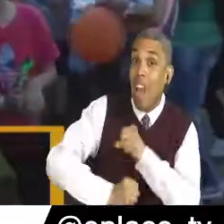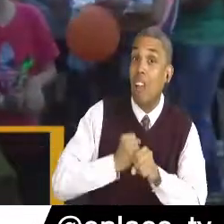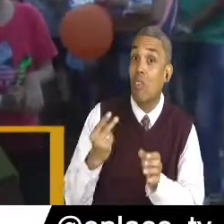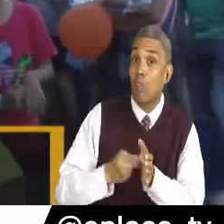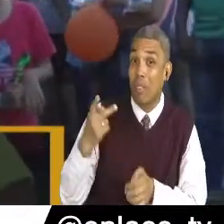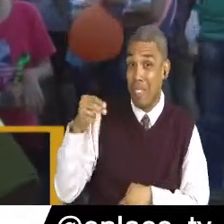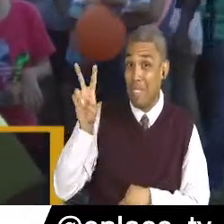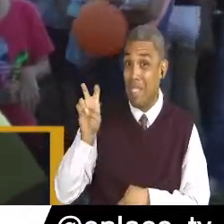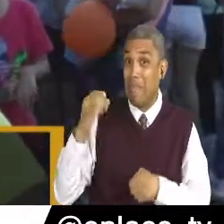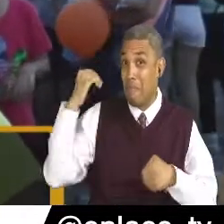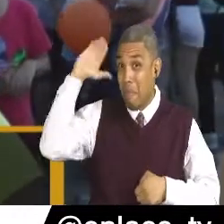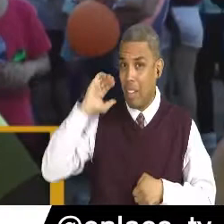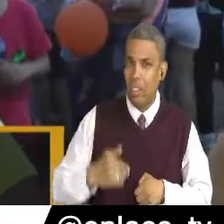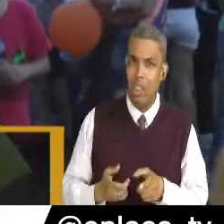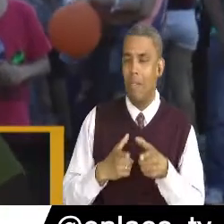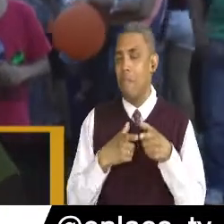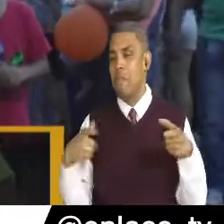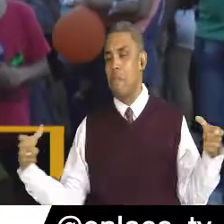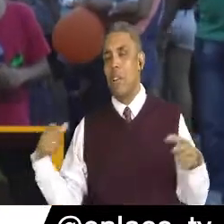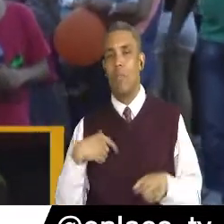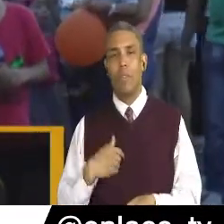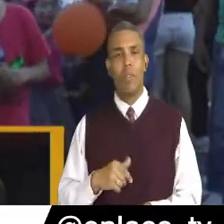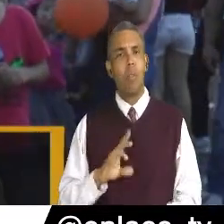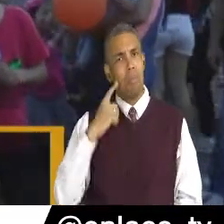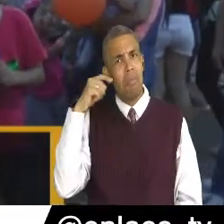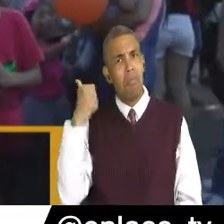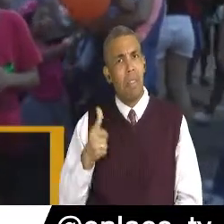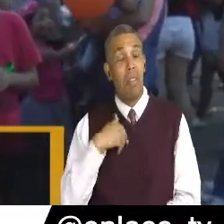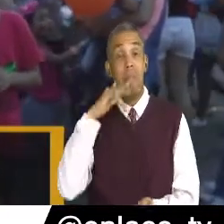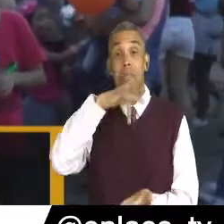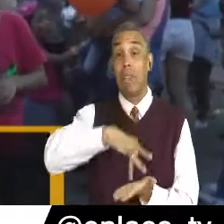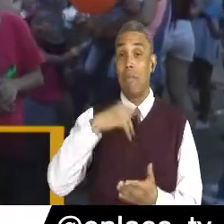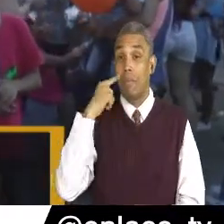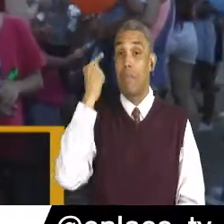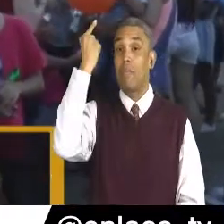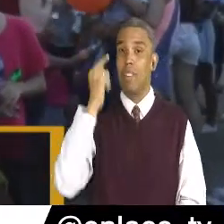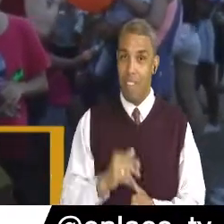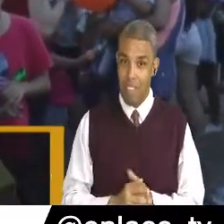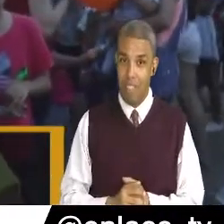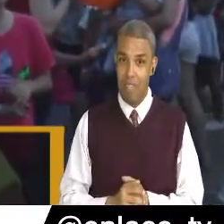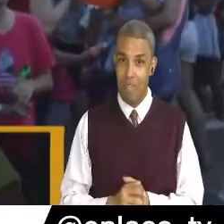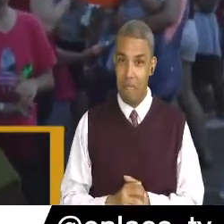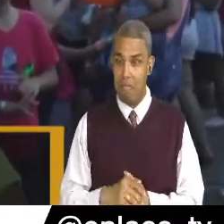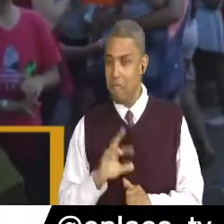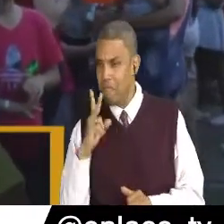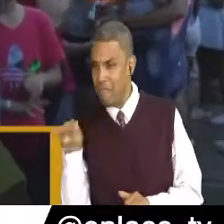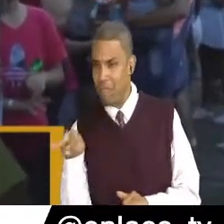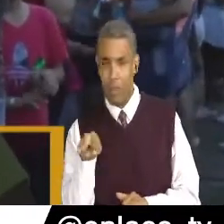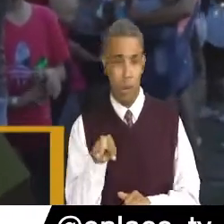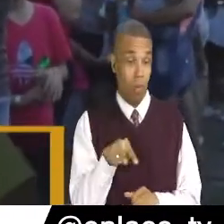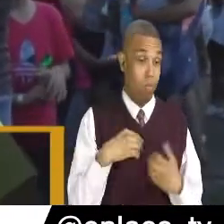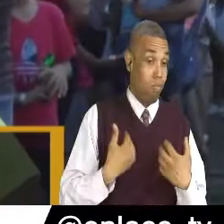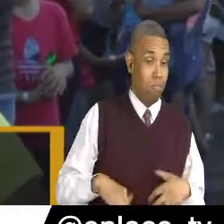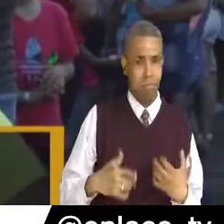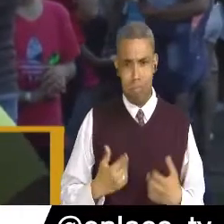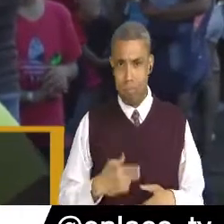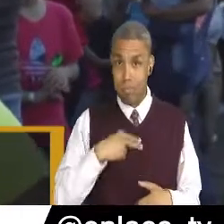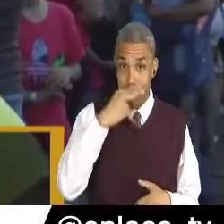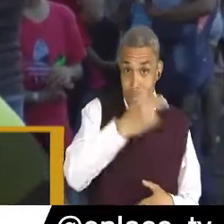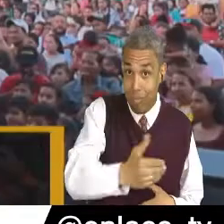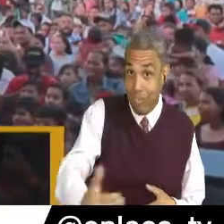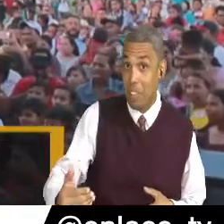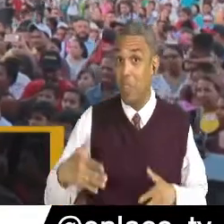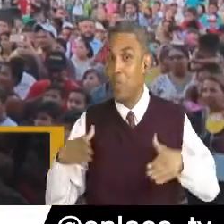No, muy chévere, primera vez que vengo a estas recreaciones y es lo máximo que los niños se pueden disfrutar